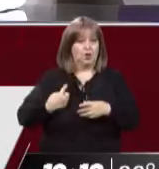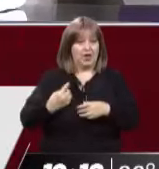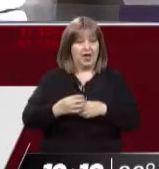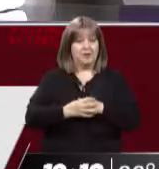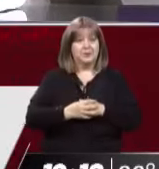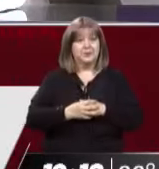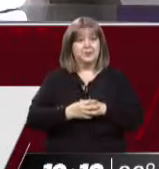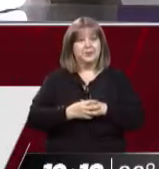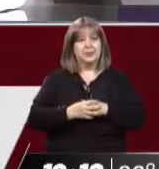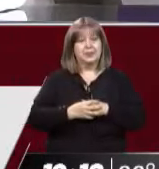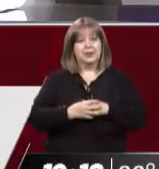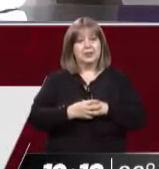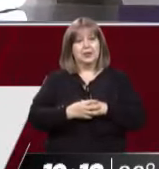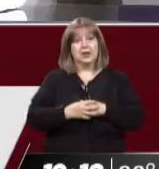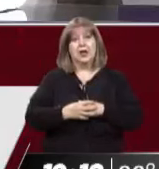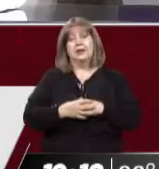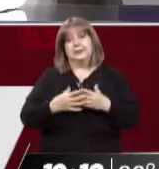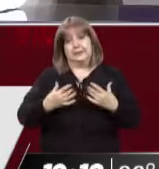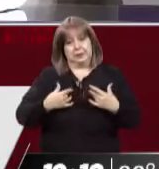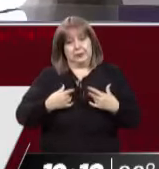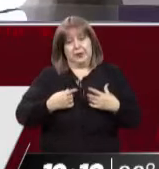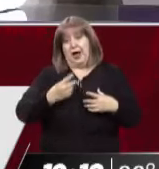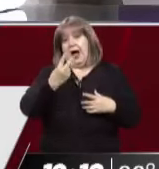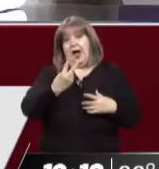caminado todo esto. Sí, hay dos posturas muy